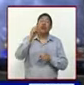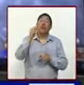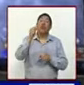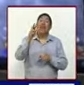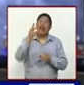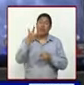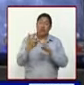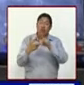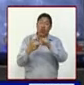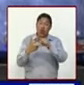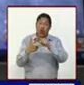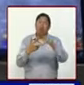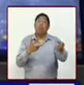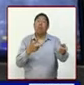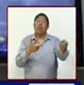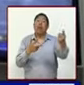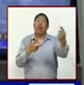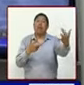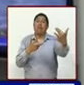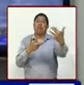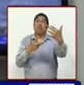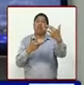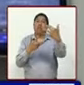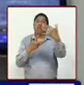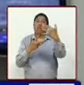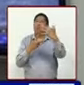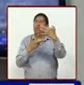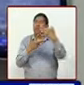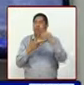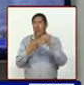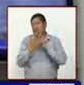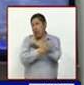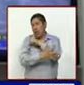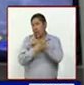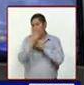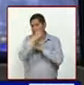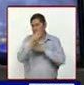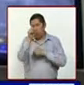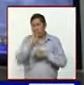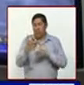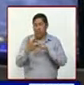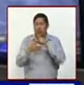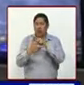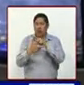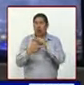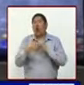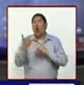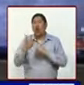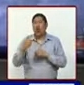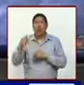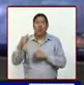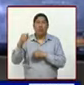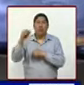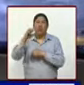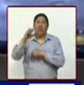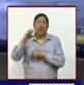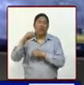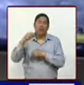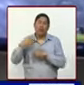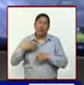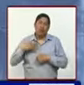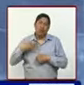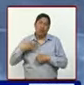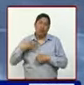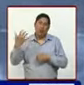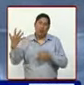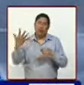ha venido del oeste, de la zona del altiplano. Y otro ha venido del norte, del trópico. Ha entrado por el trópico de Cochabamba y ese es el que ha